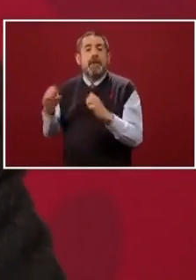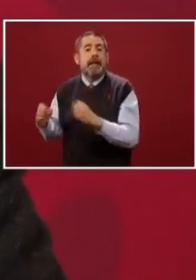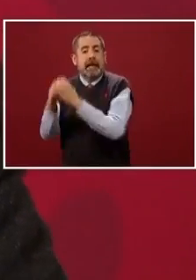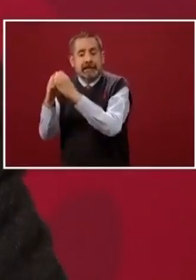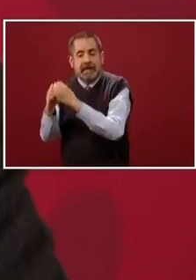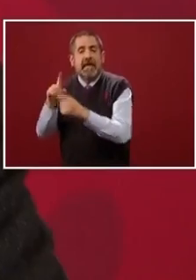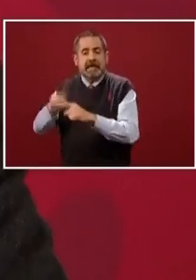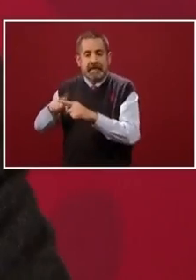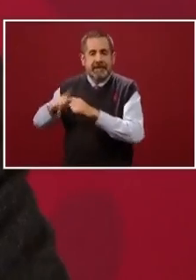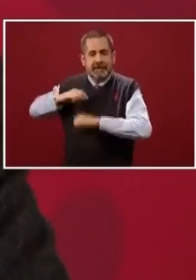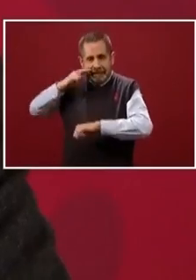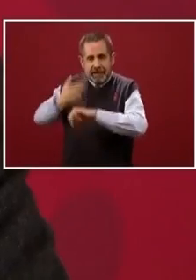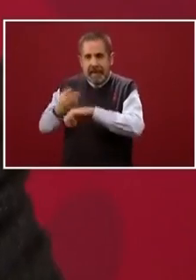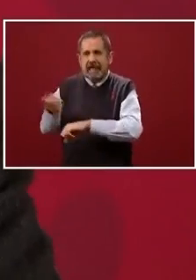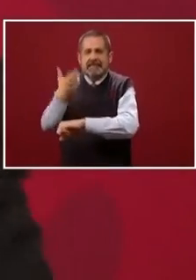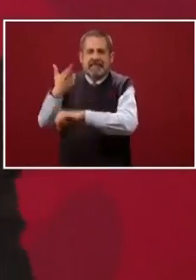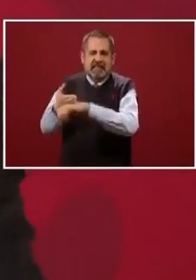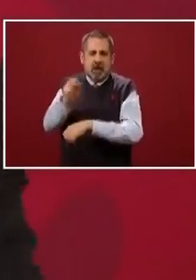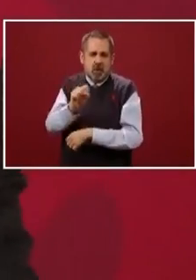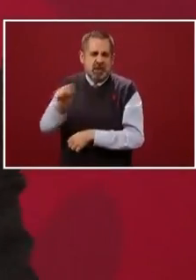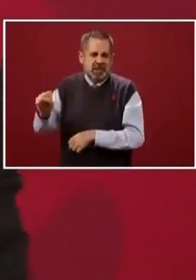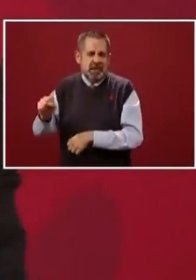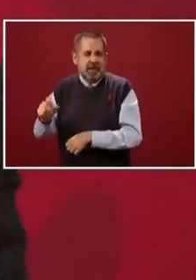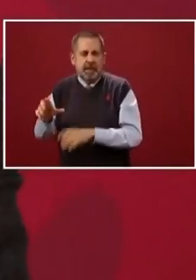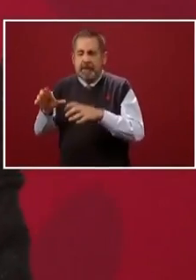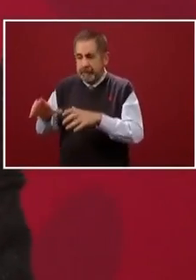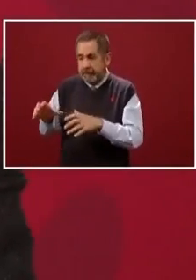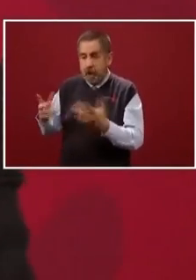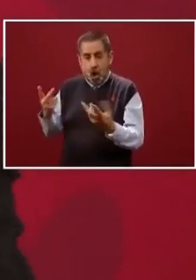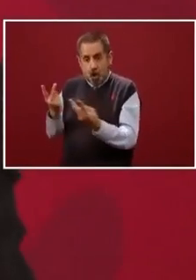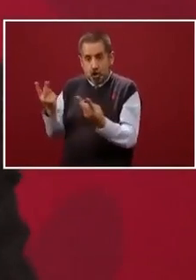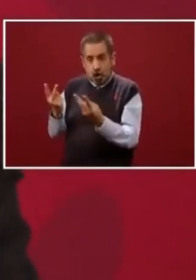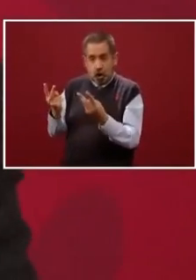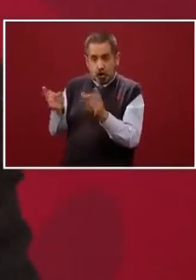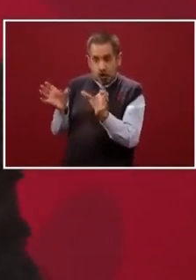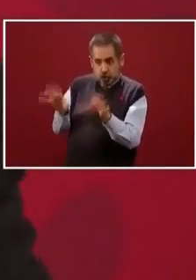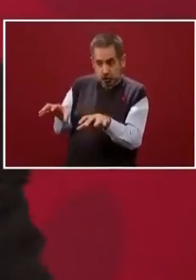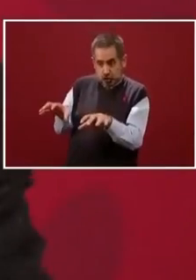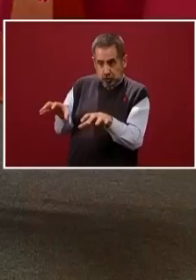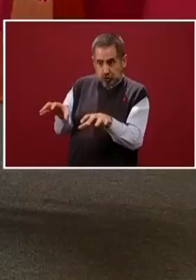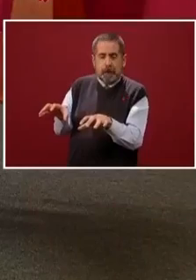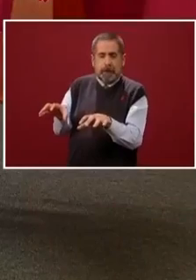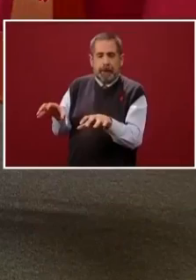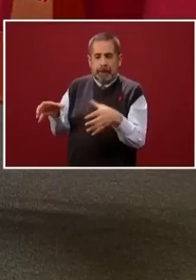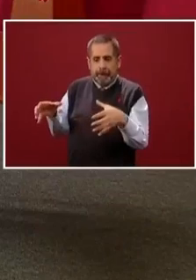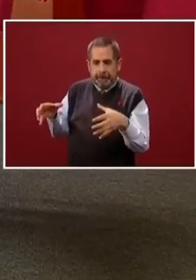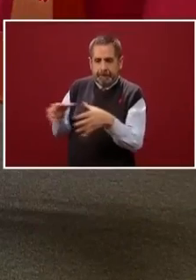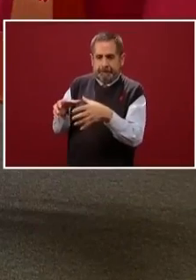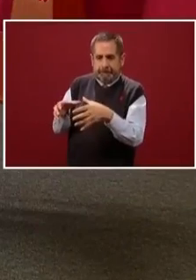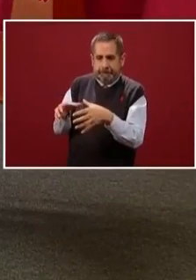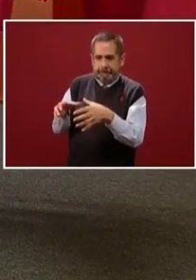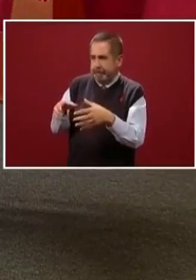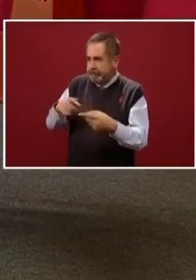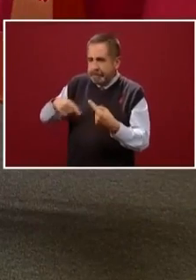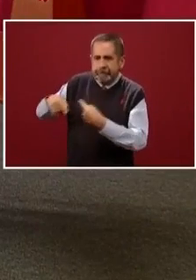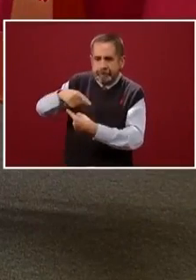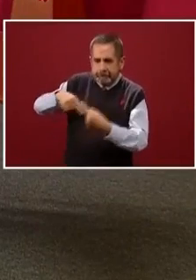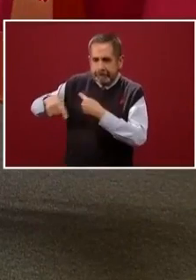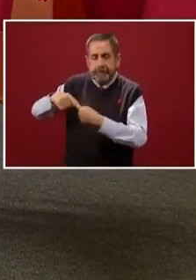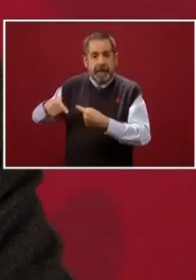el secretario de Seguridad Pública. Y la composición, las personas y las instituciones representadas en estos